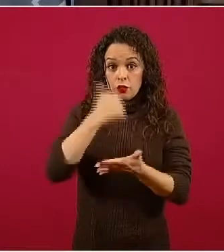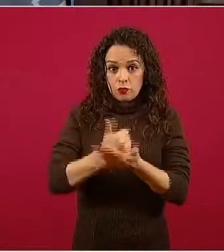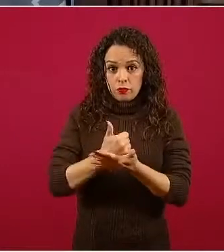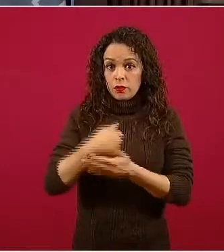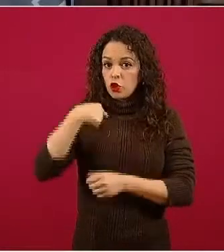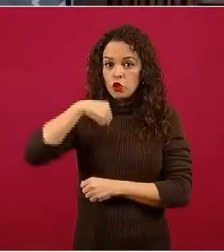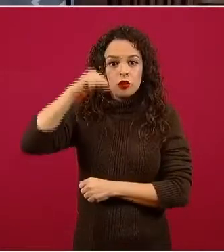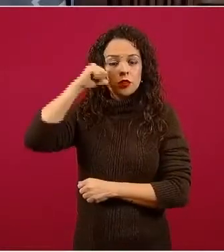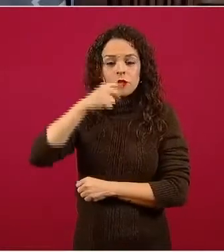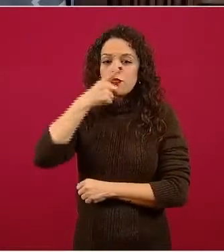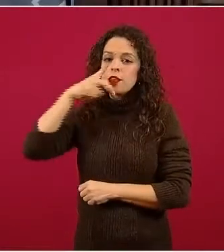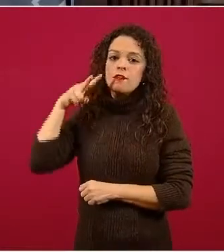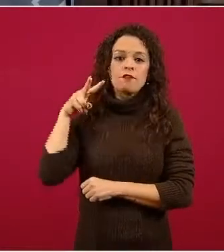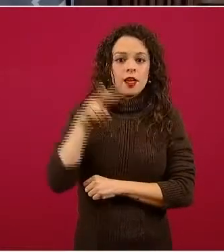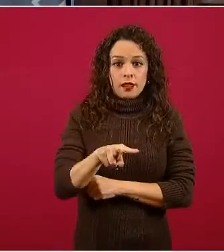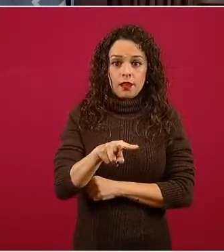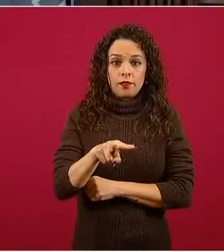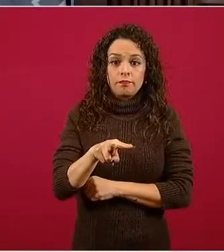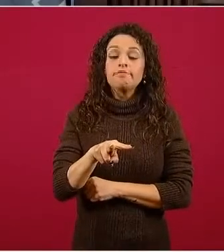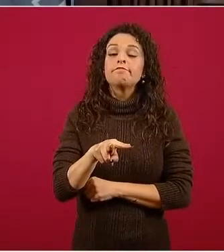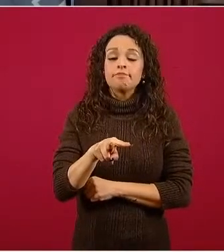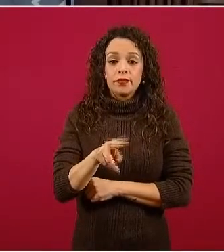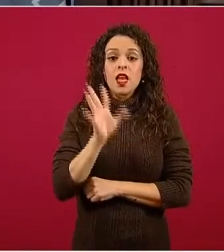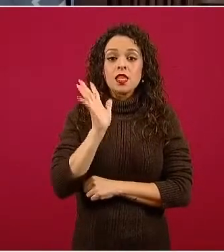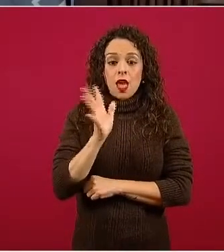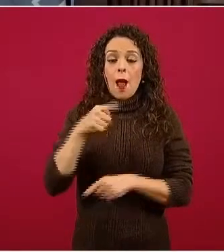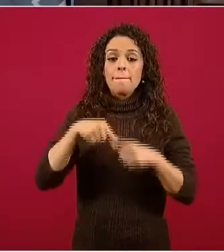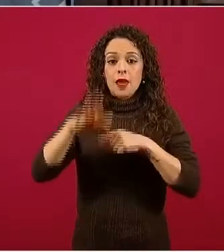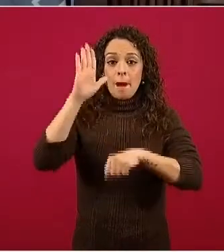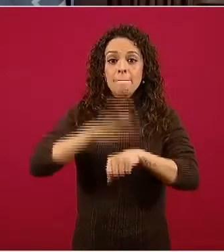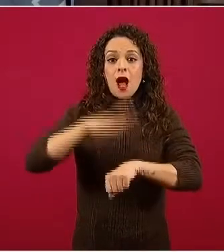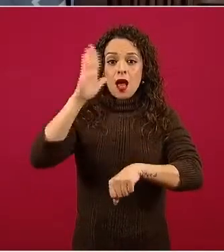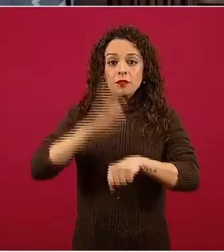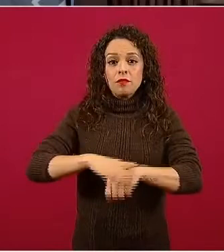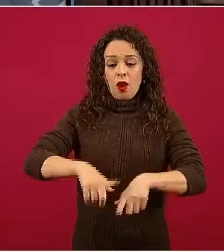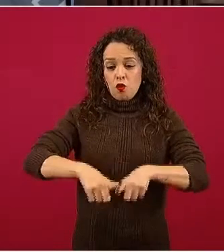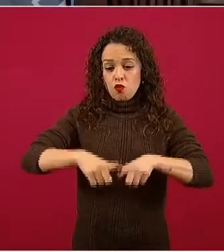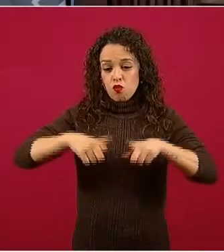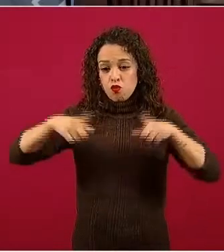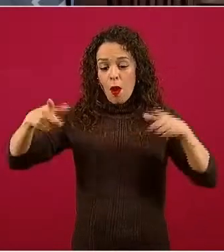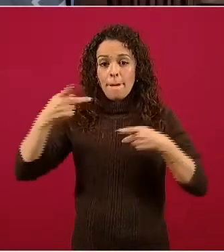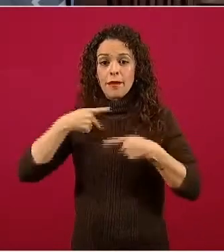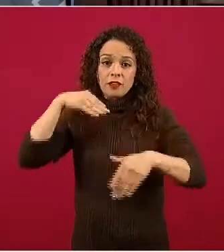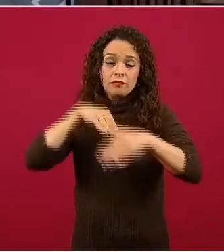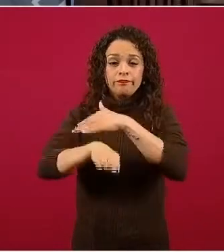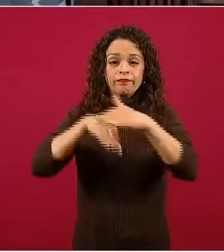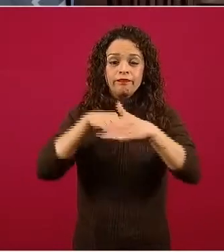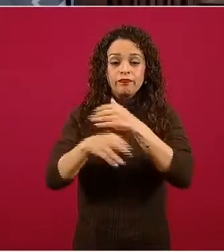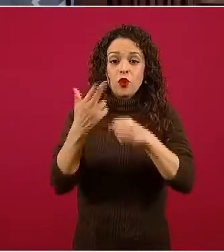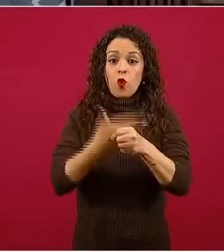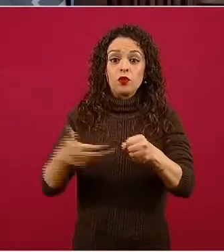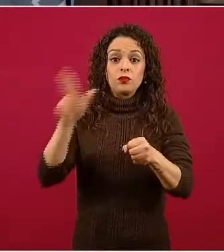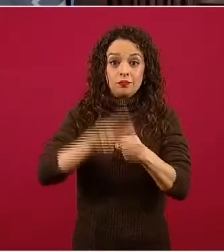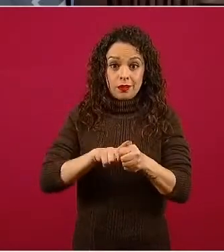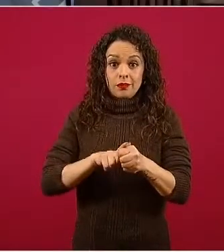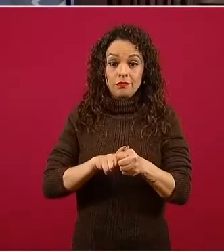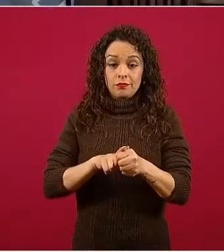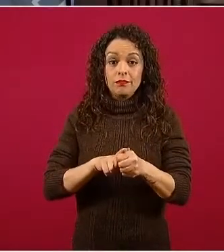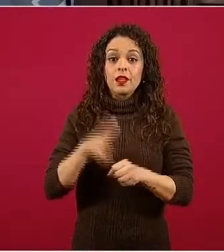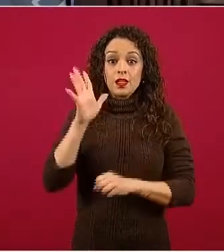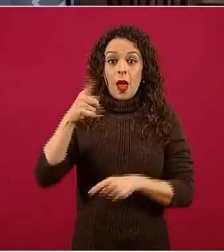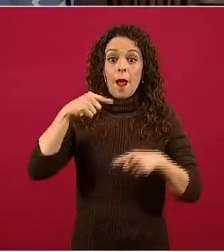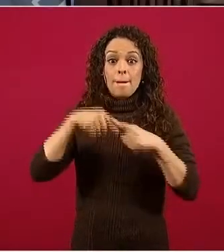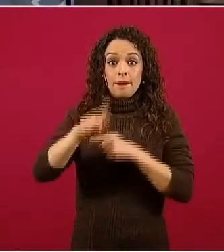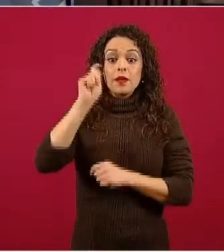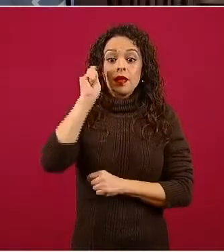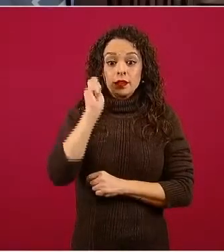verdad. Están subiendo las hospitalizaciones de manera acelerada. Estamos creciendo la capacidad hospitalaria junto con el